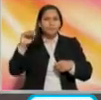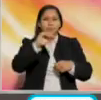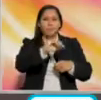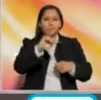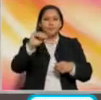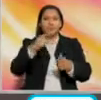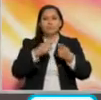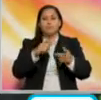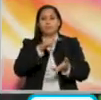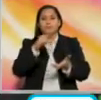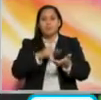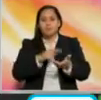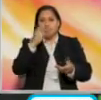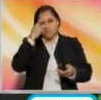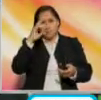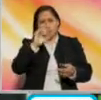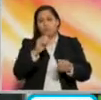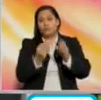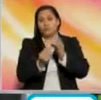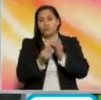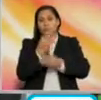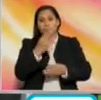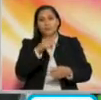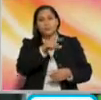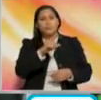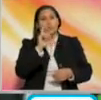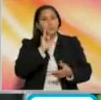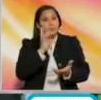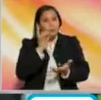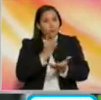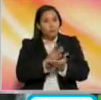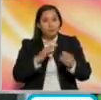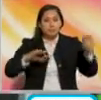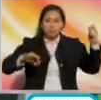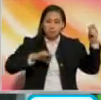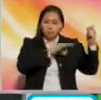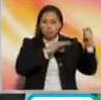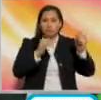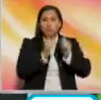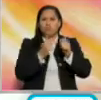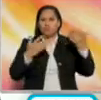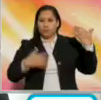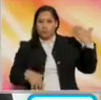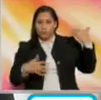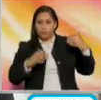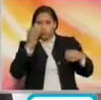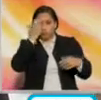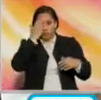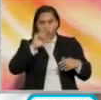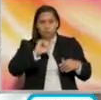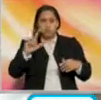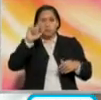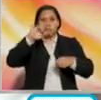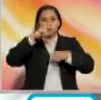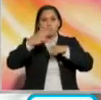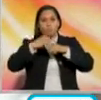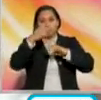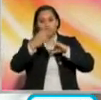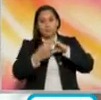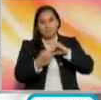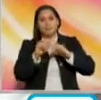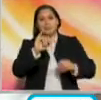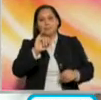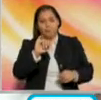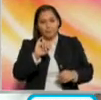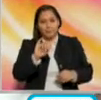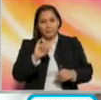con este concepto tan innovador y eres la única violinista rockera reconocida en Europa. Sí, la única violinista